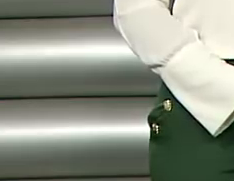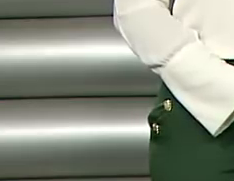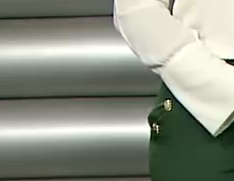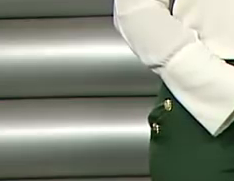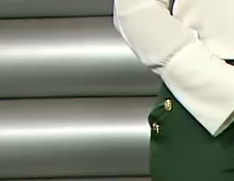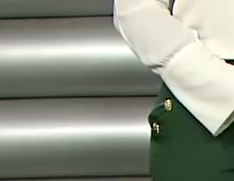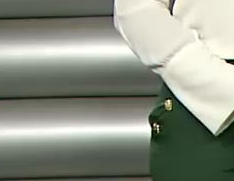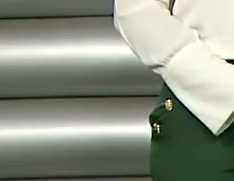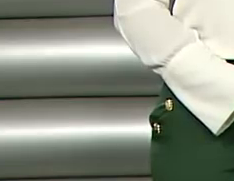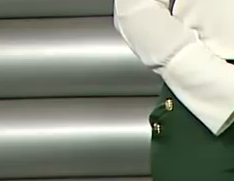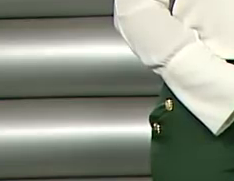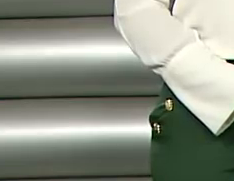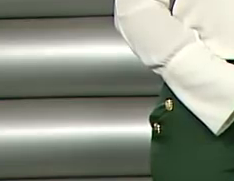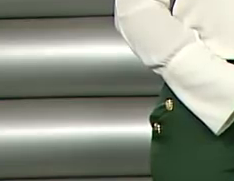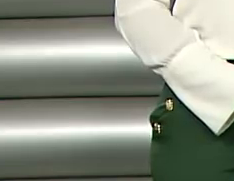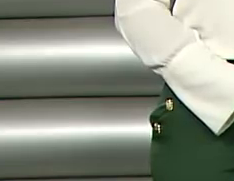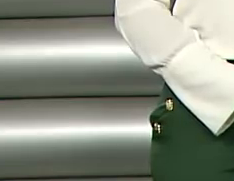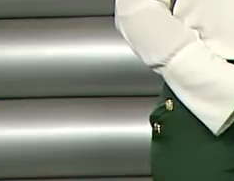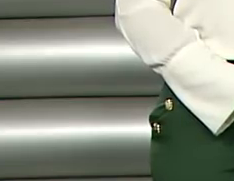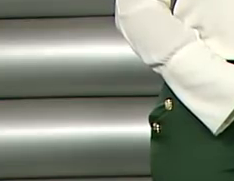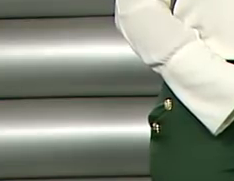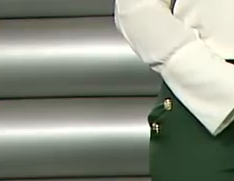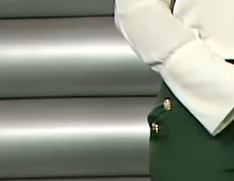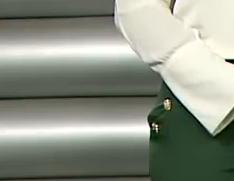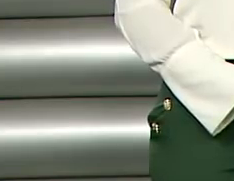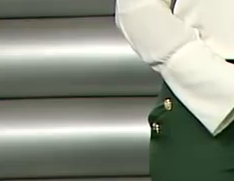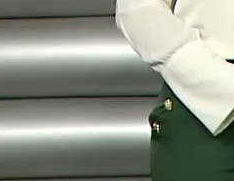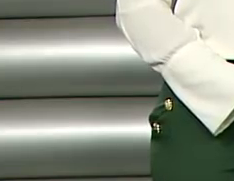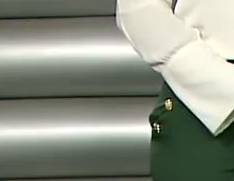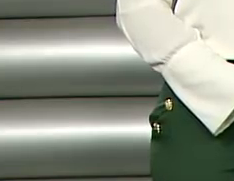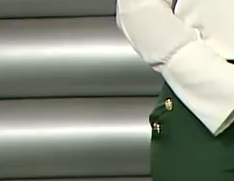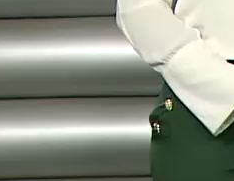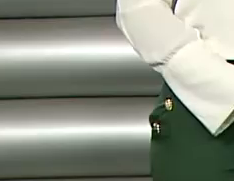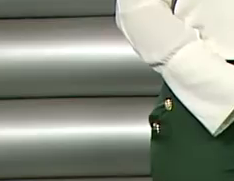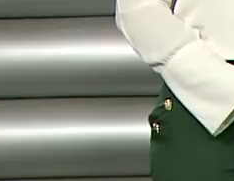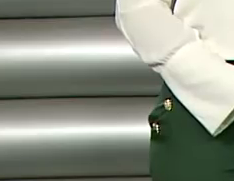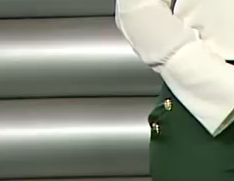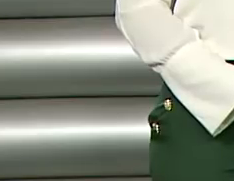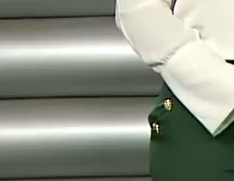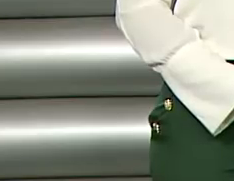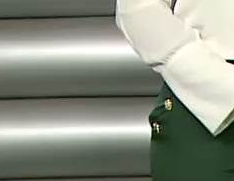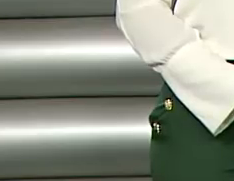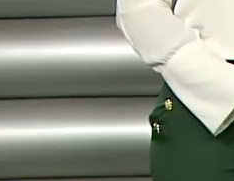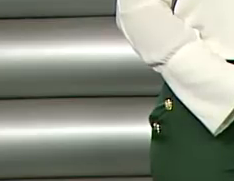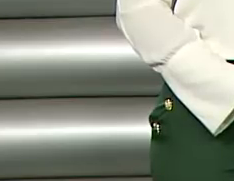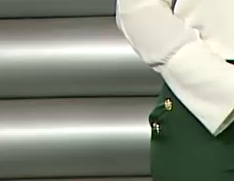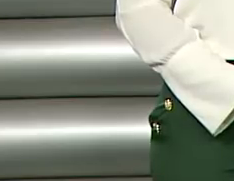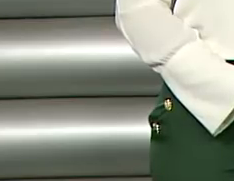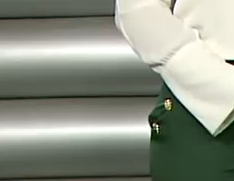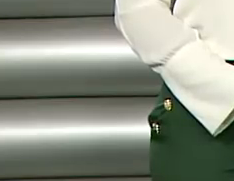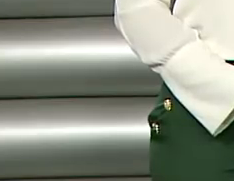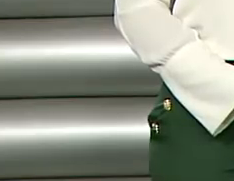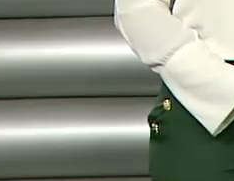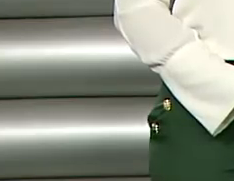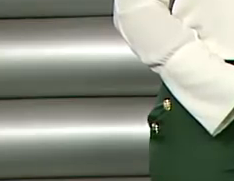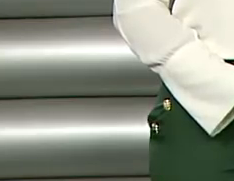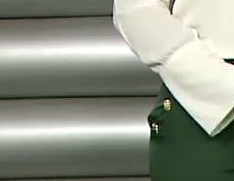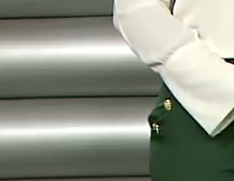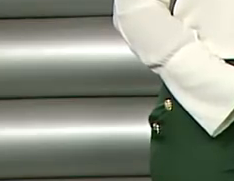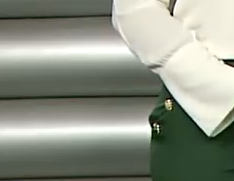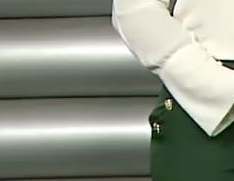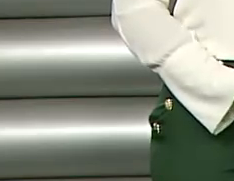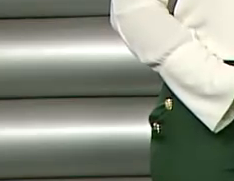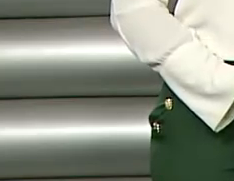El ejército decomisó arsenal bélico supuestamente destinado para alias Guacho en la zona de frontera en territorio